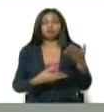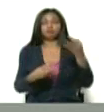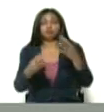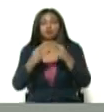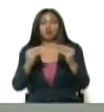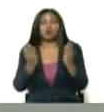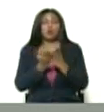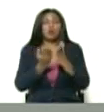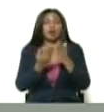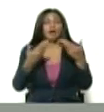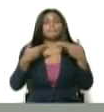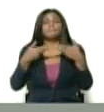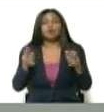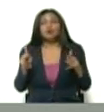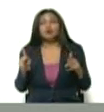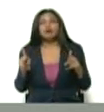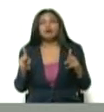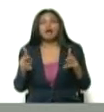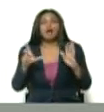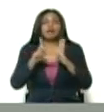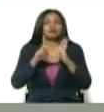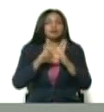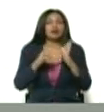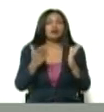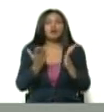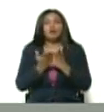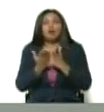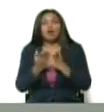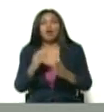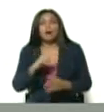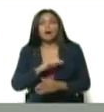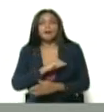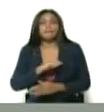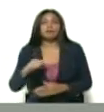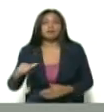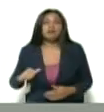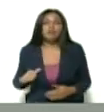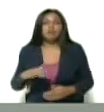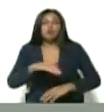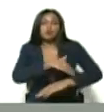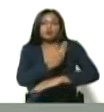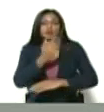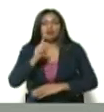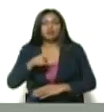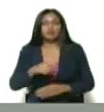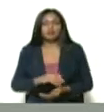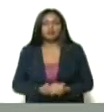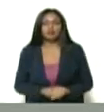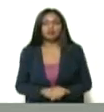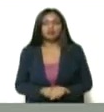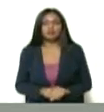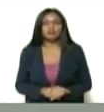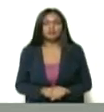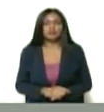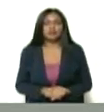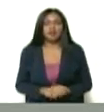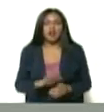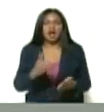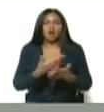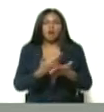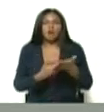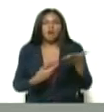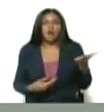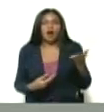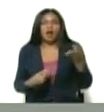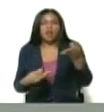escuelas públicas, liceos, colegios privados y universidades. La propuesta que llevamos